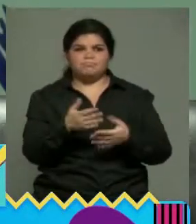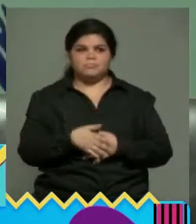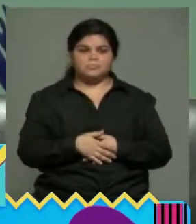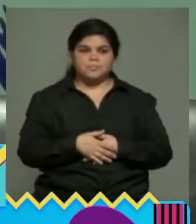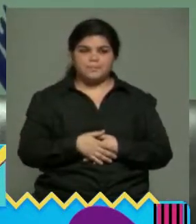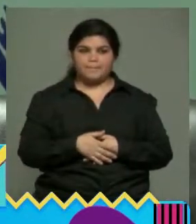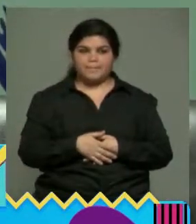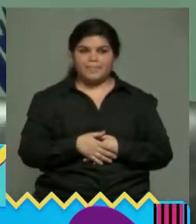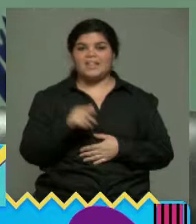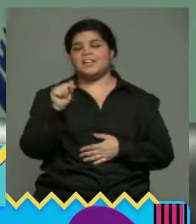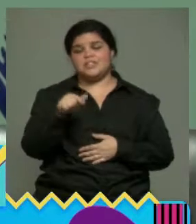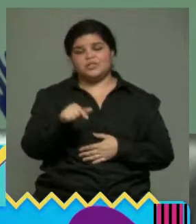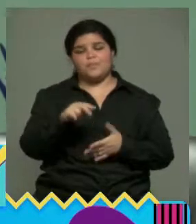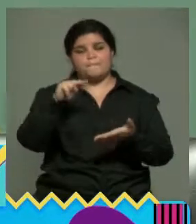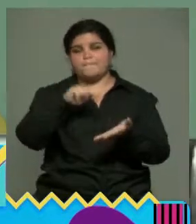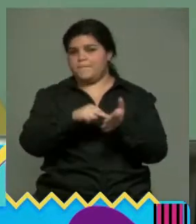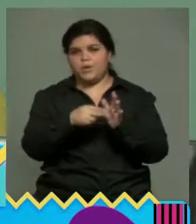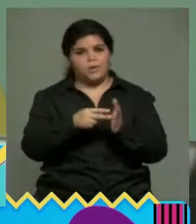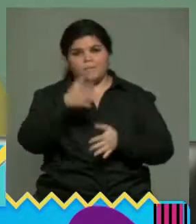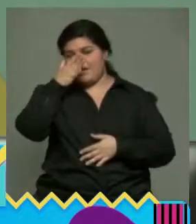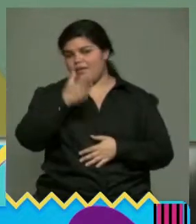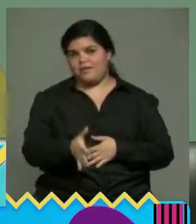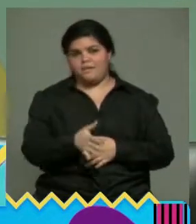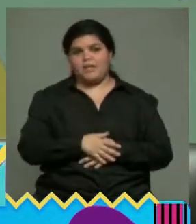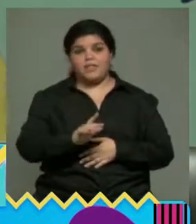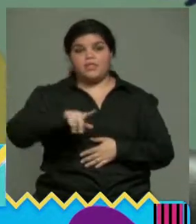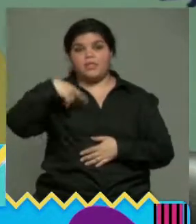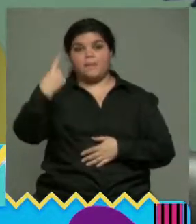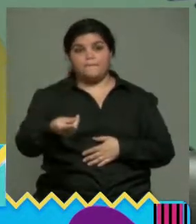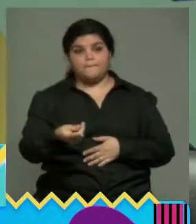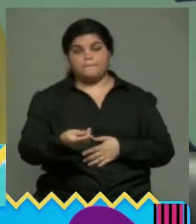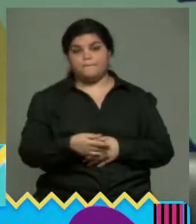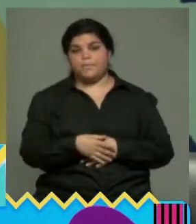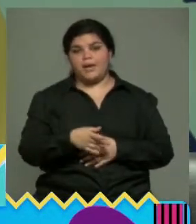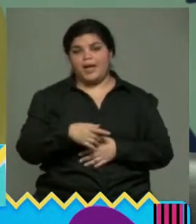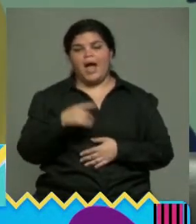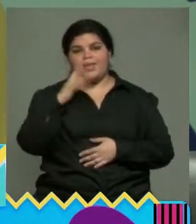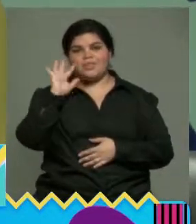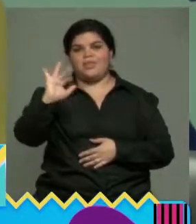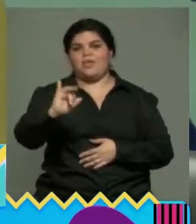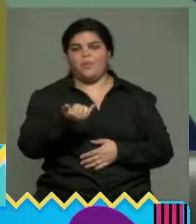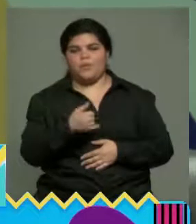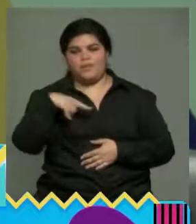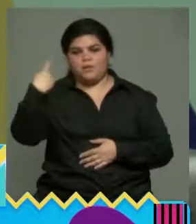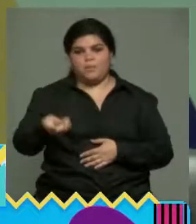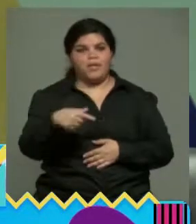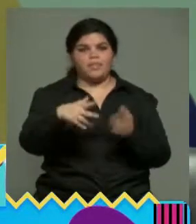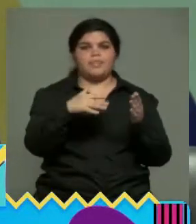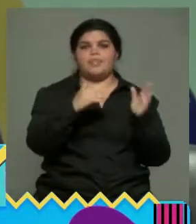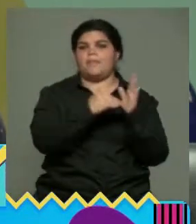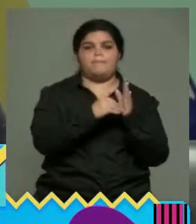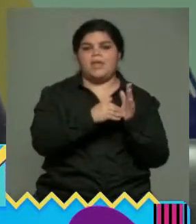son uno de los grandes inconvenientes que en la práctica que uno por ahí se encuentra. Bueno, eso dependerá mucho del inspector y de las circunstancias.